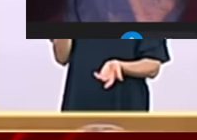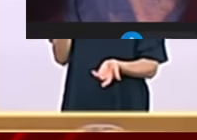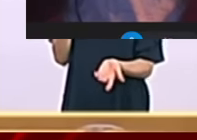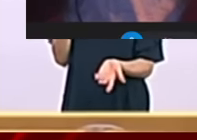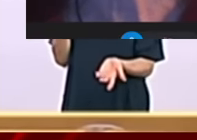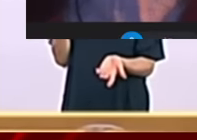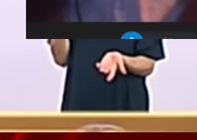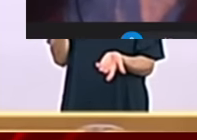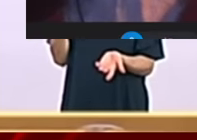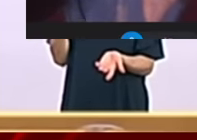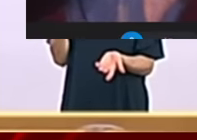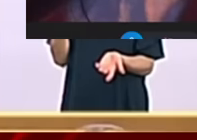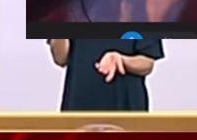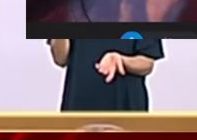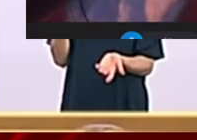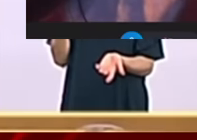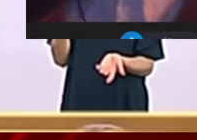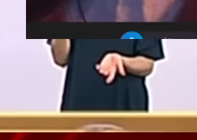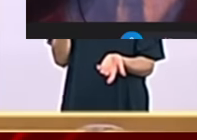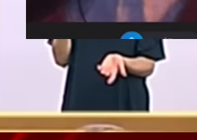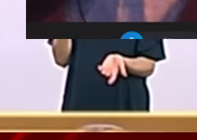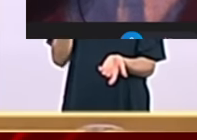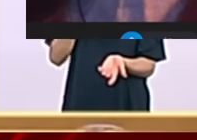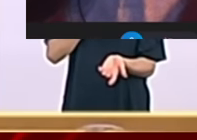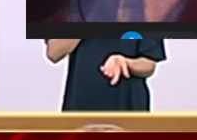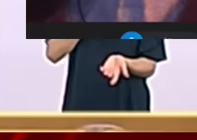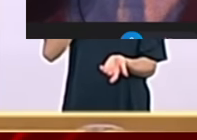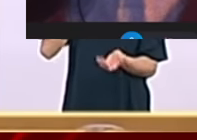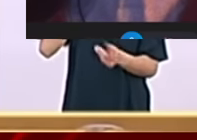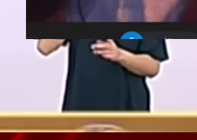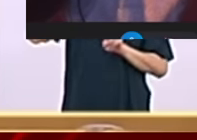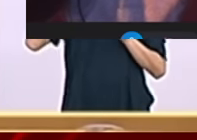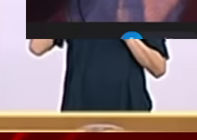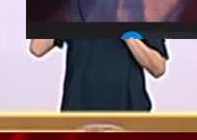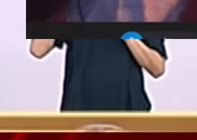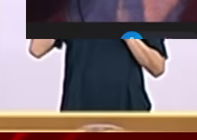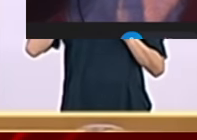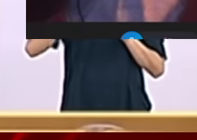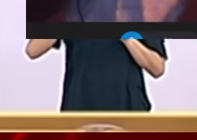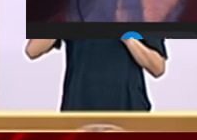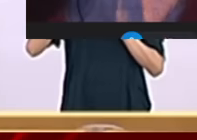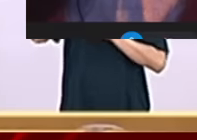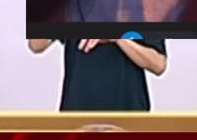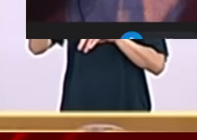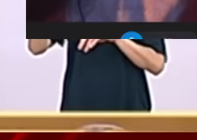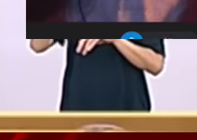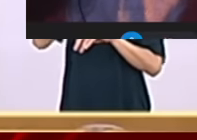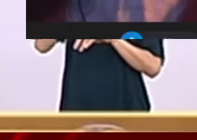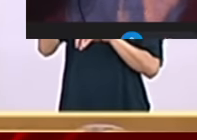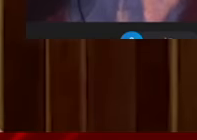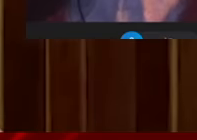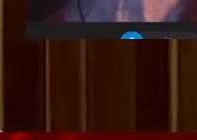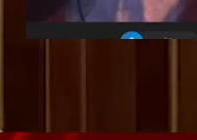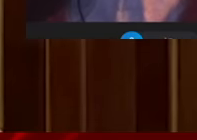del Senado puede, de alguna forma, alargar y ganar tiempo para que se vaya